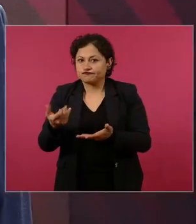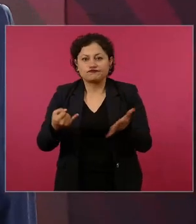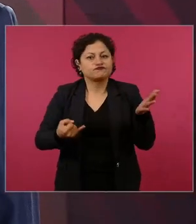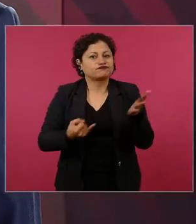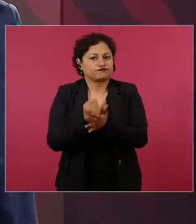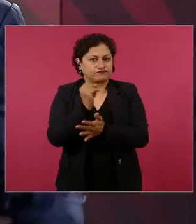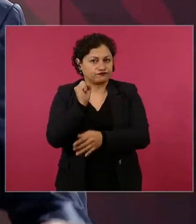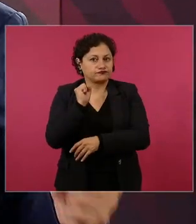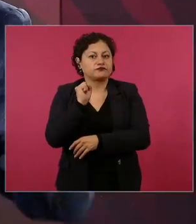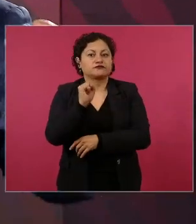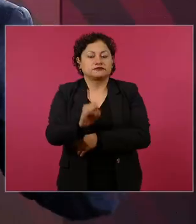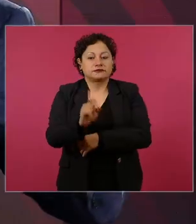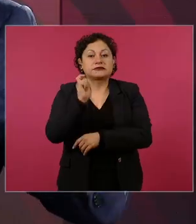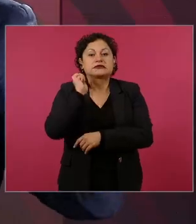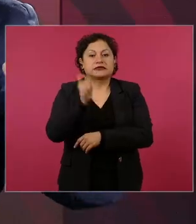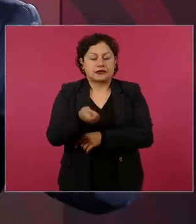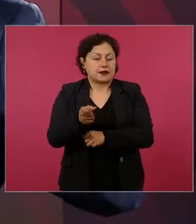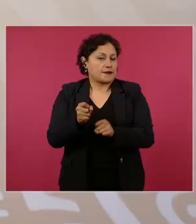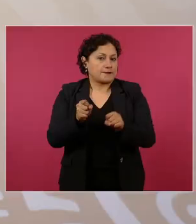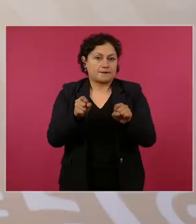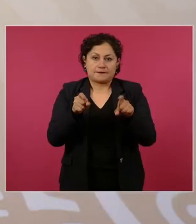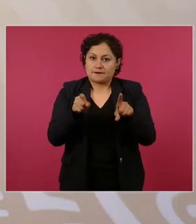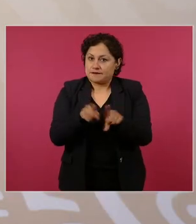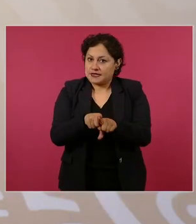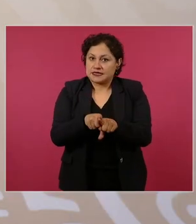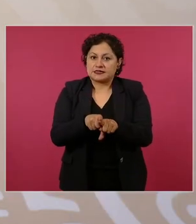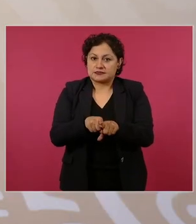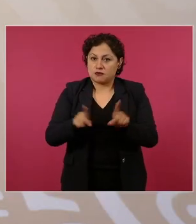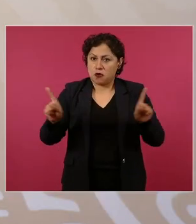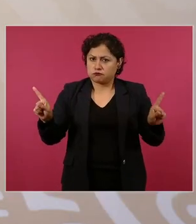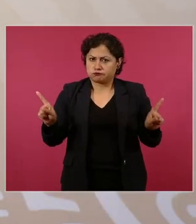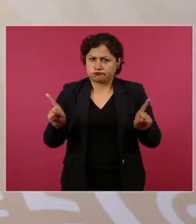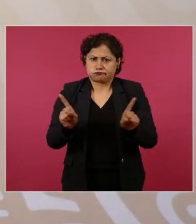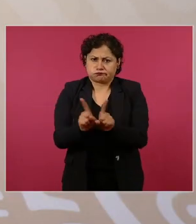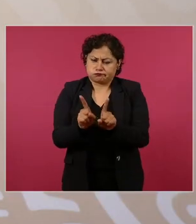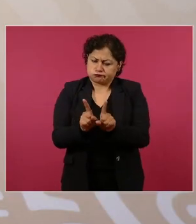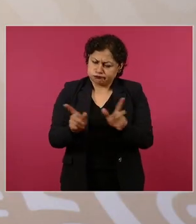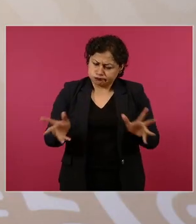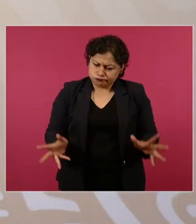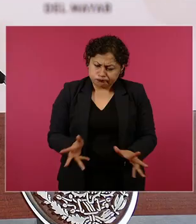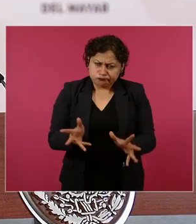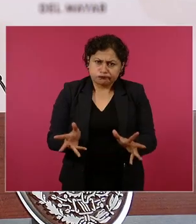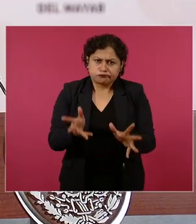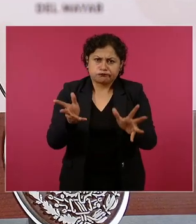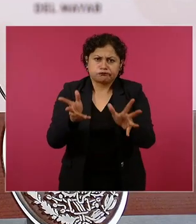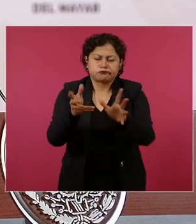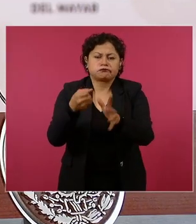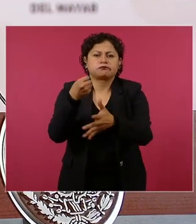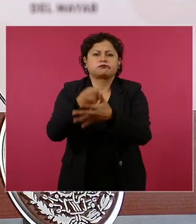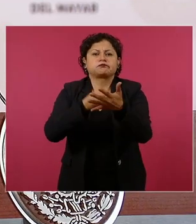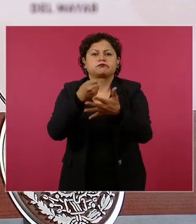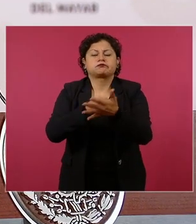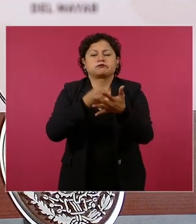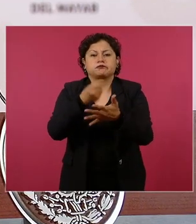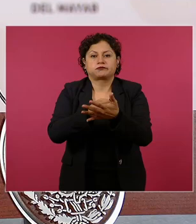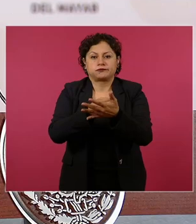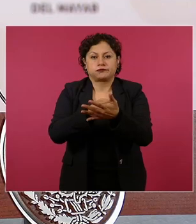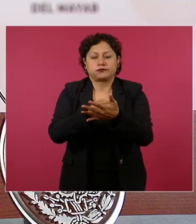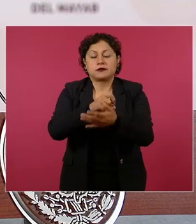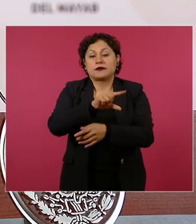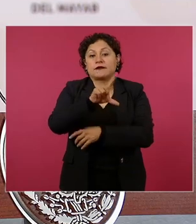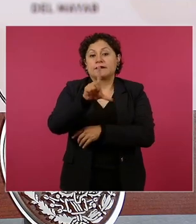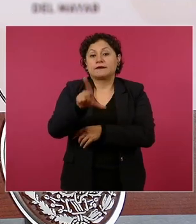radicales, empujados por el villismo y por el zapatismo. Y